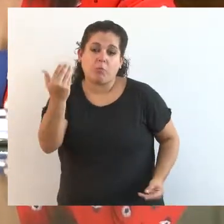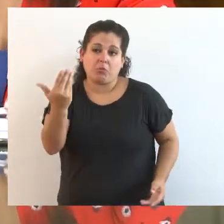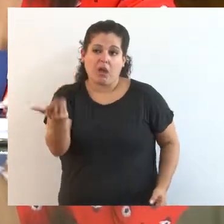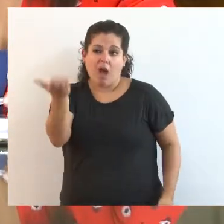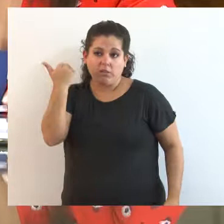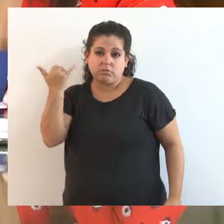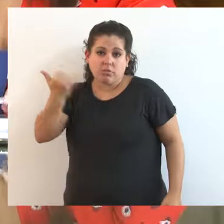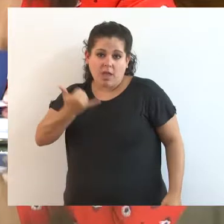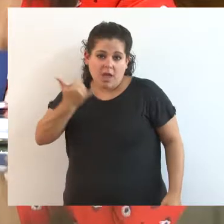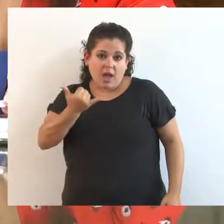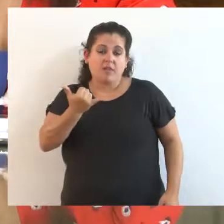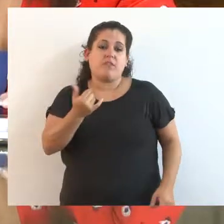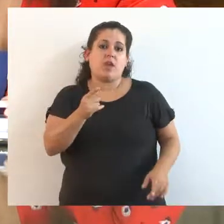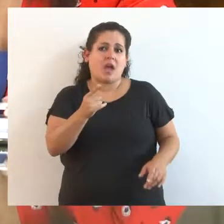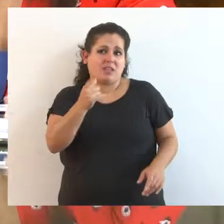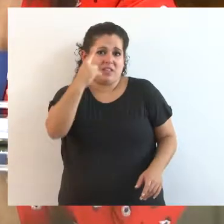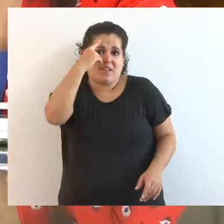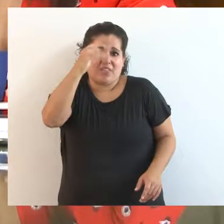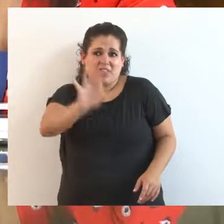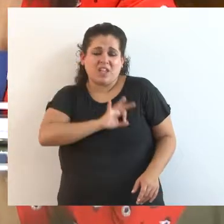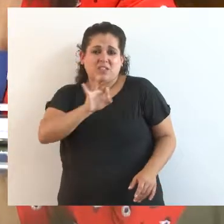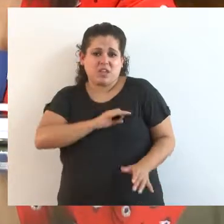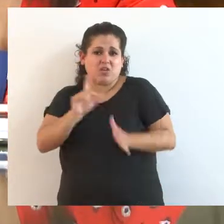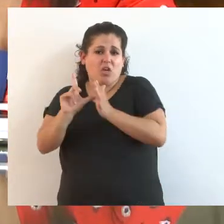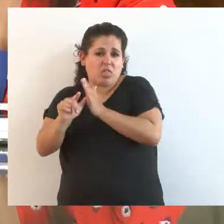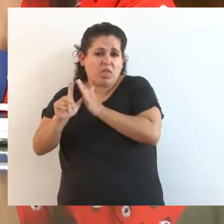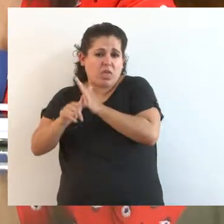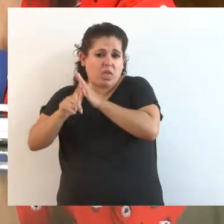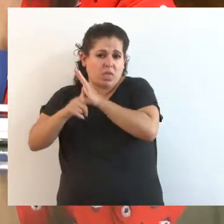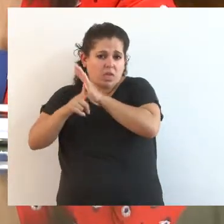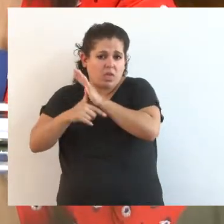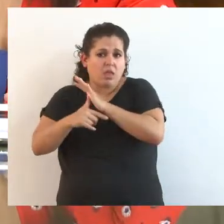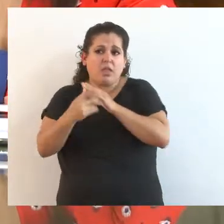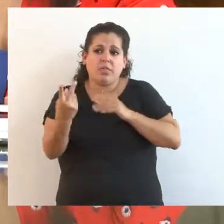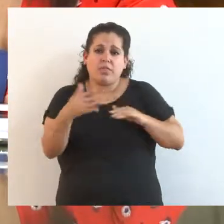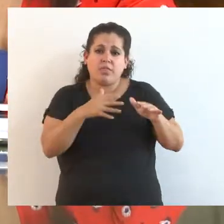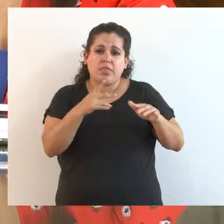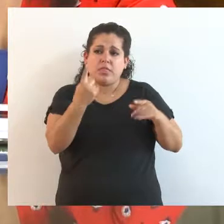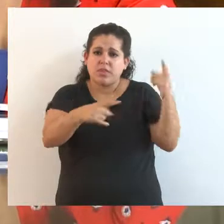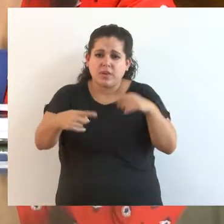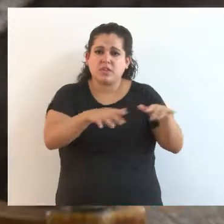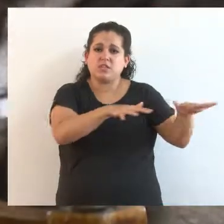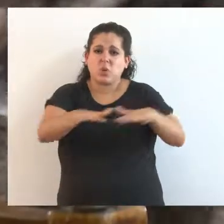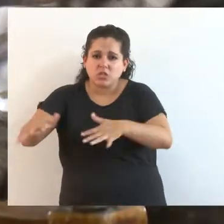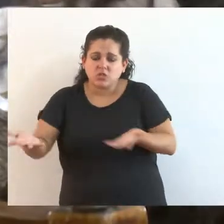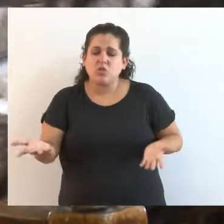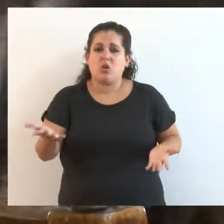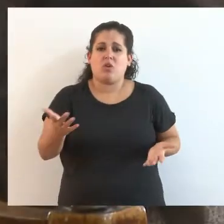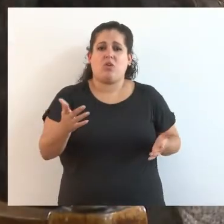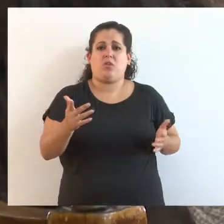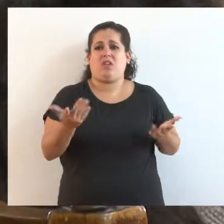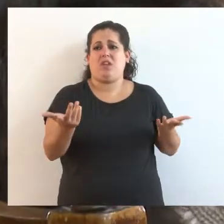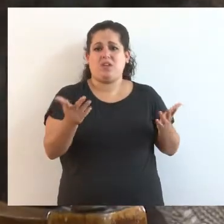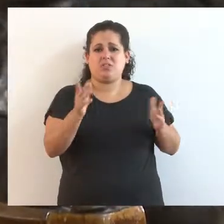Porque había una media de que había niños que estaban 10 años transitando en distintas situaciones, a veces en hogares del Estado.